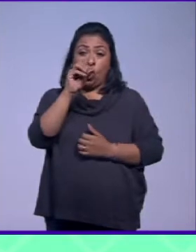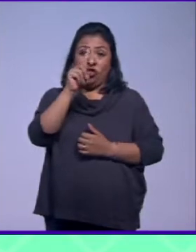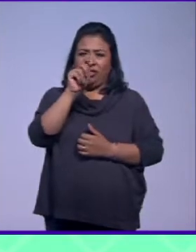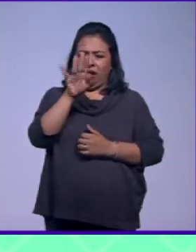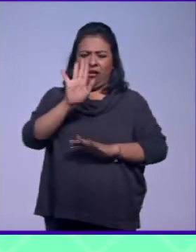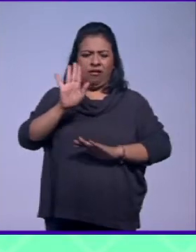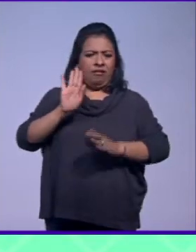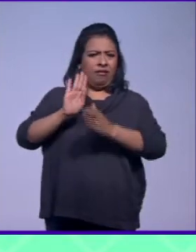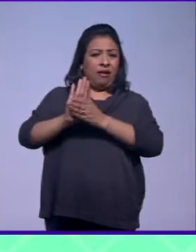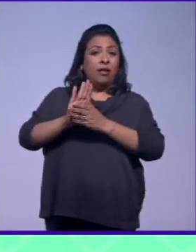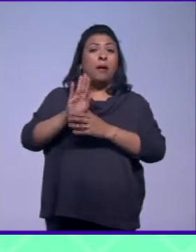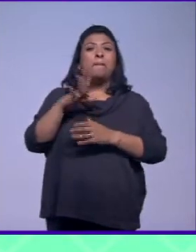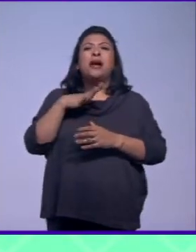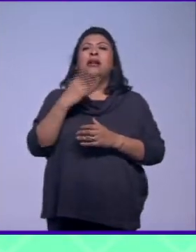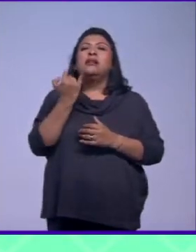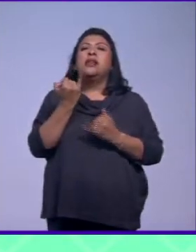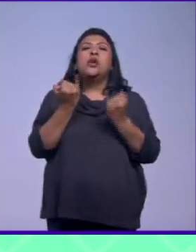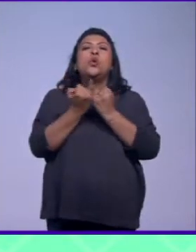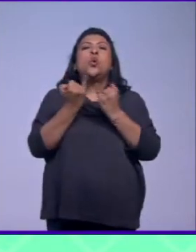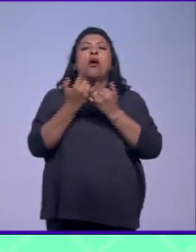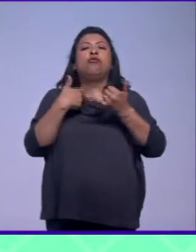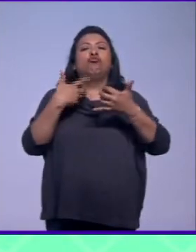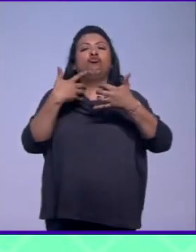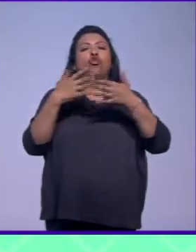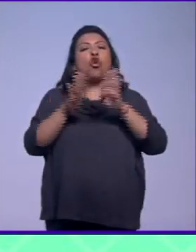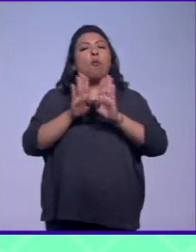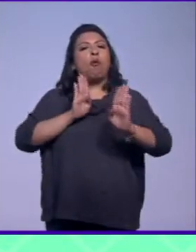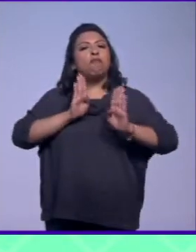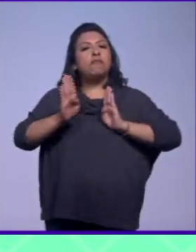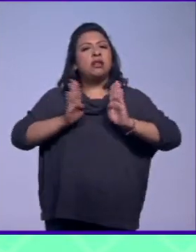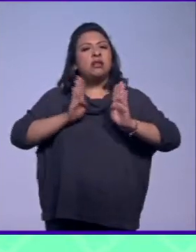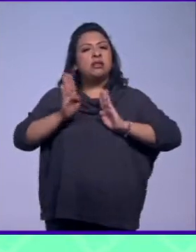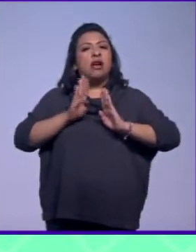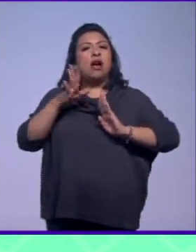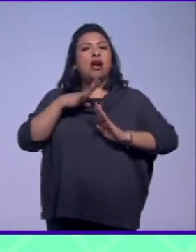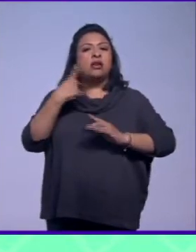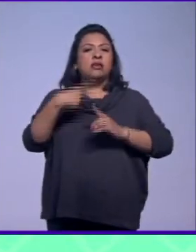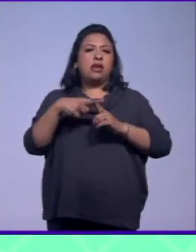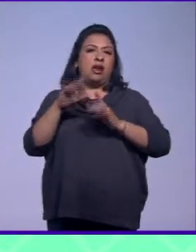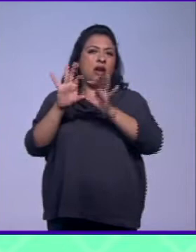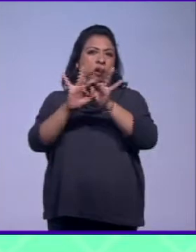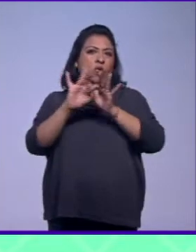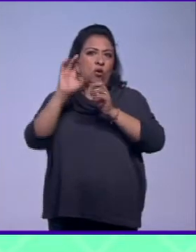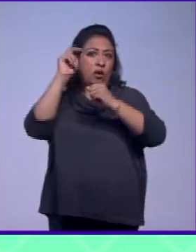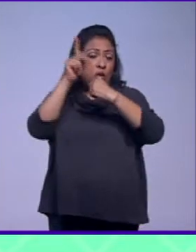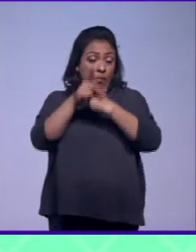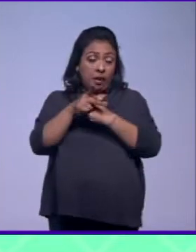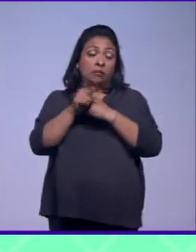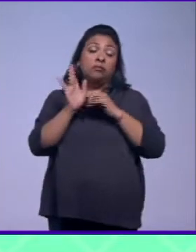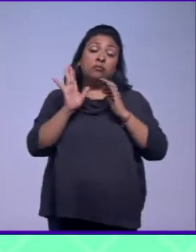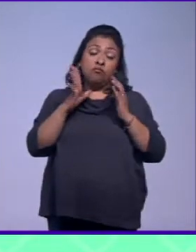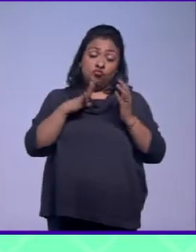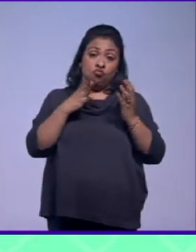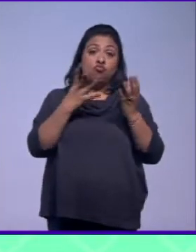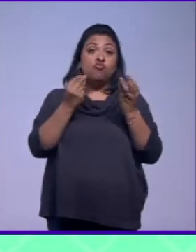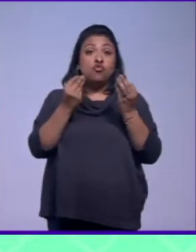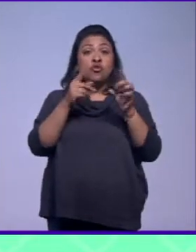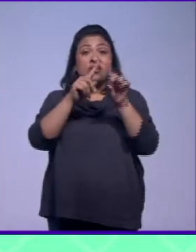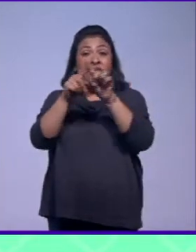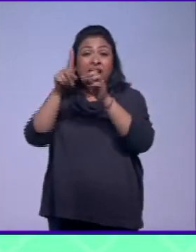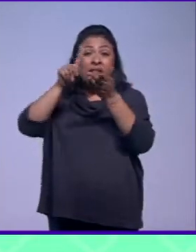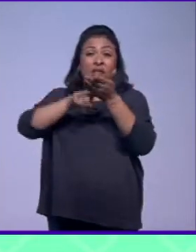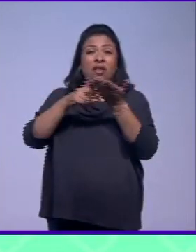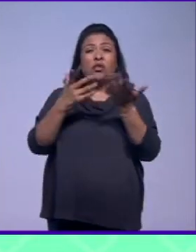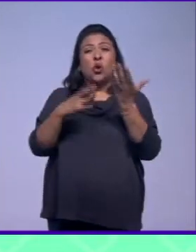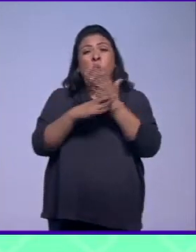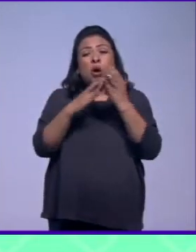decir un juego paralelo de la industria militar a partir de la propia unión europea entonces hay muchos muchos juego al interior